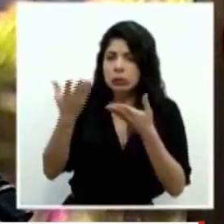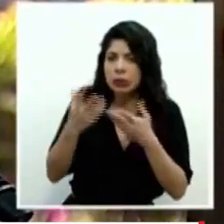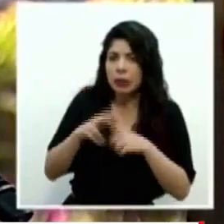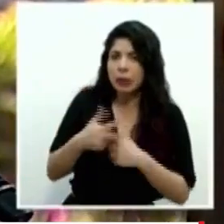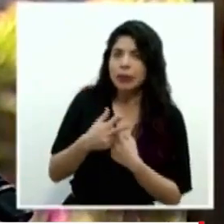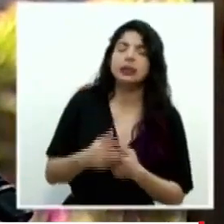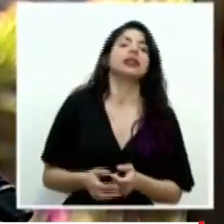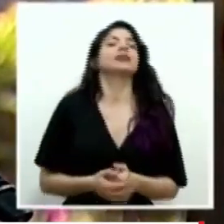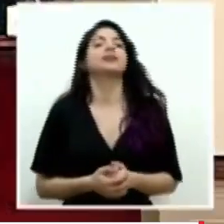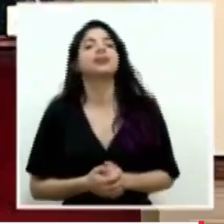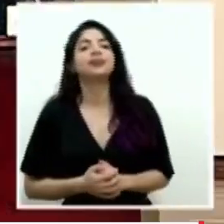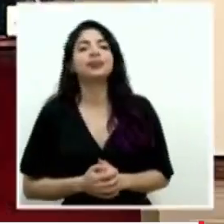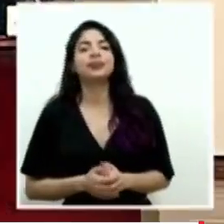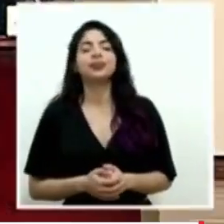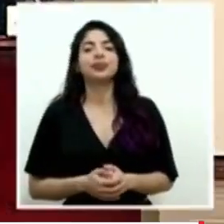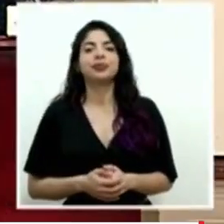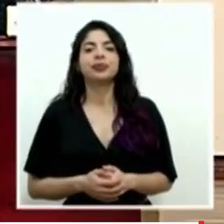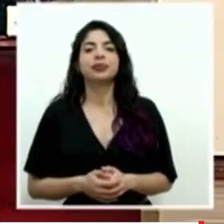empezar.